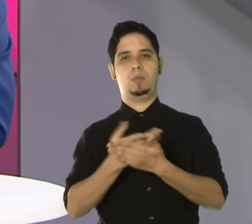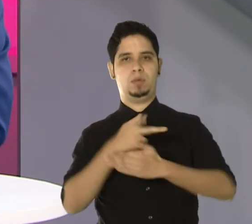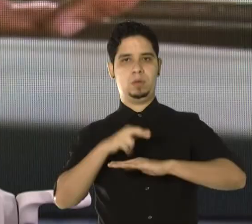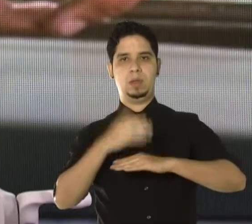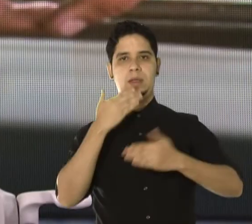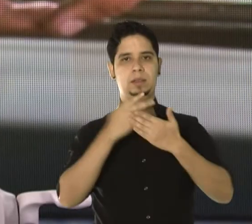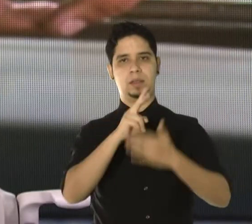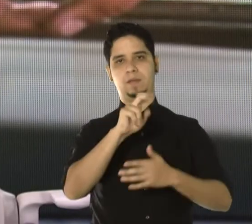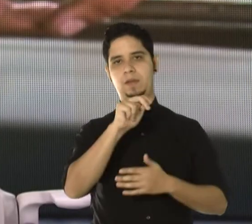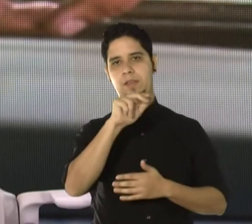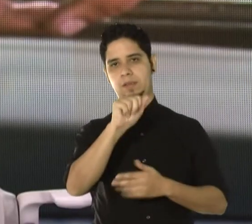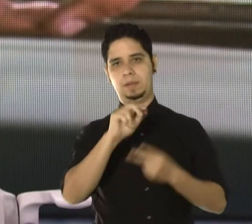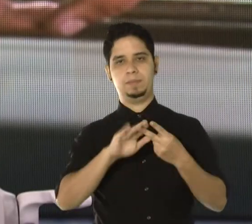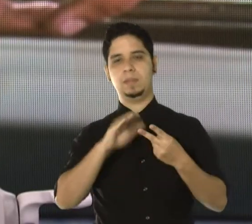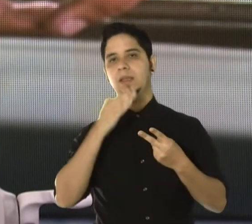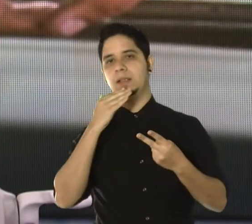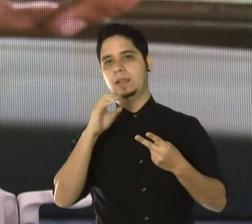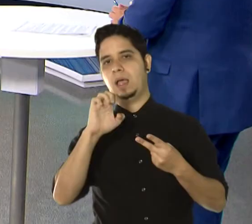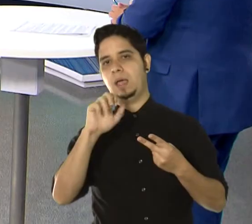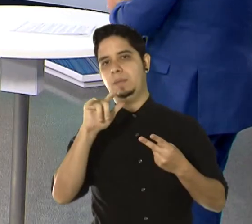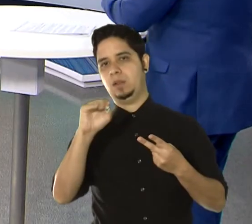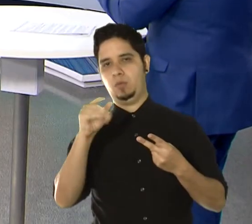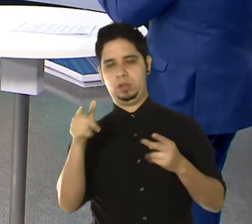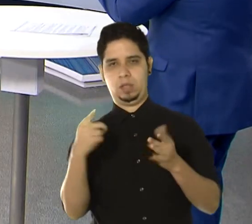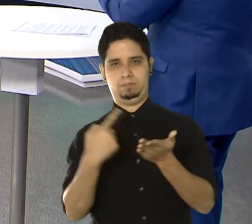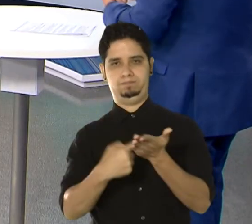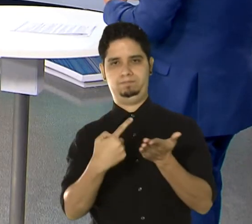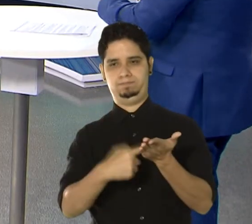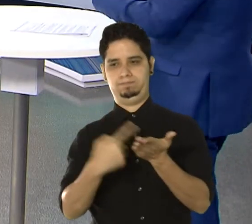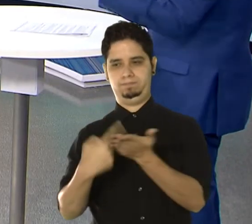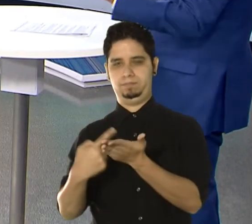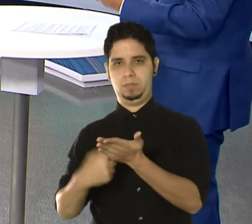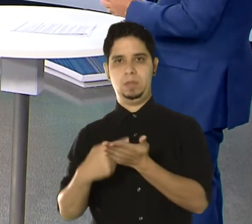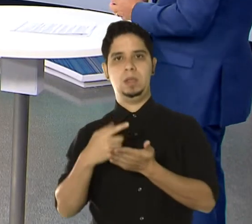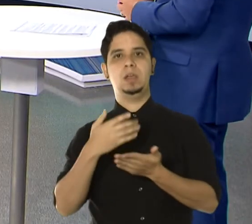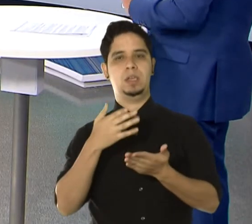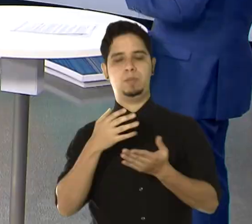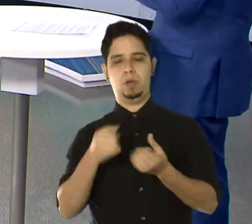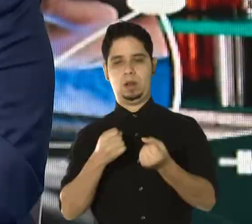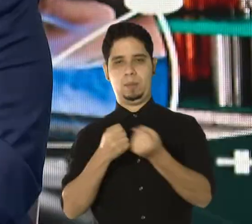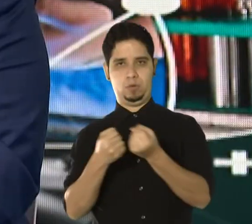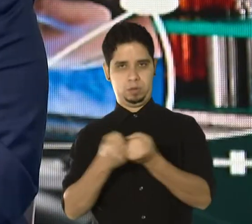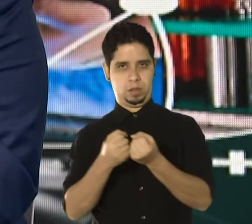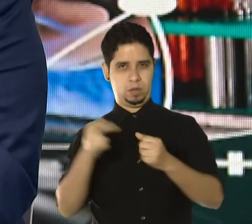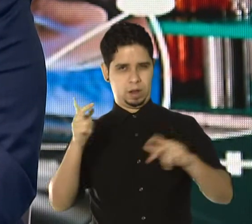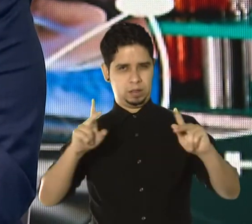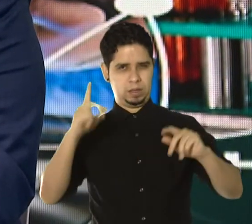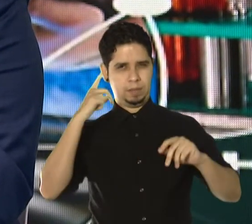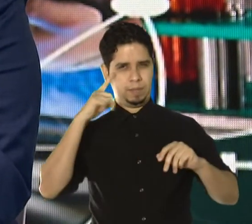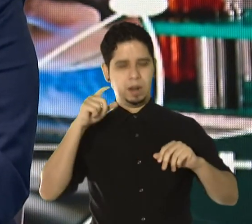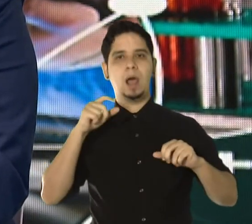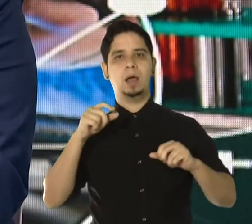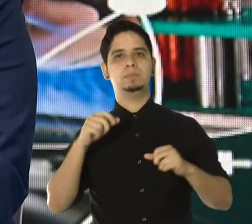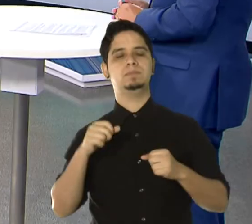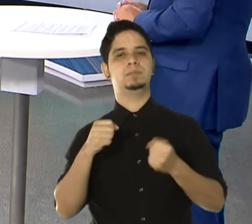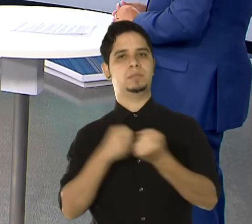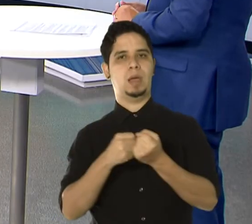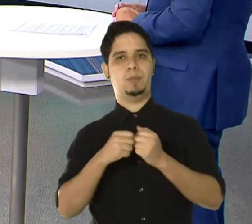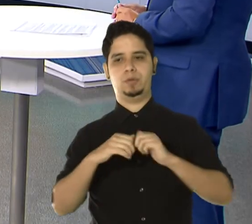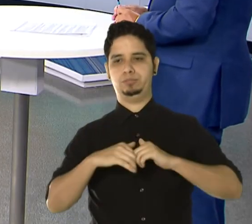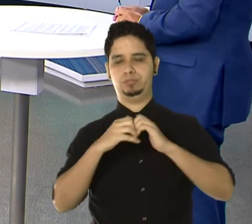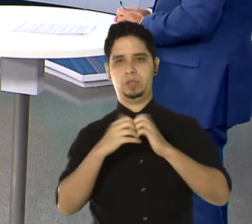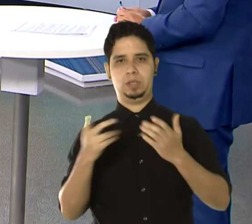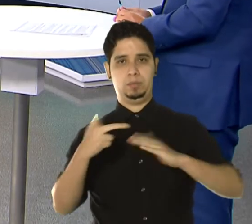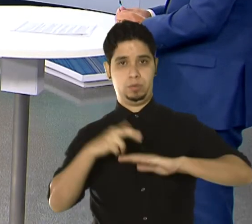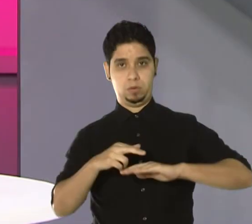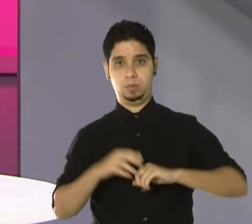Vanessa y Emilio por estar con nosotros en este conversatorio y por el estímulo que le están dando al pueblo para apoyar la reconstrucción de